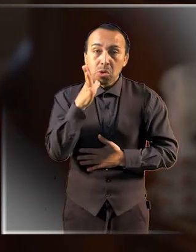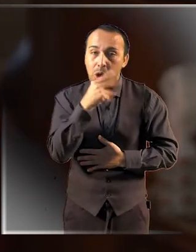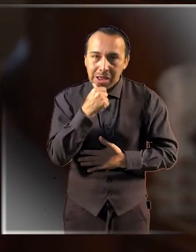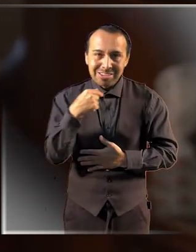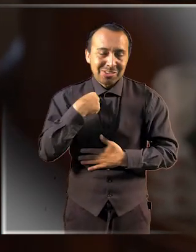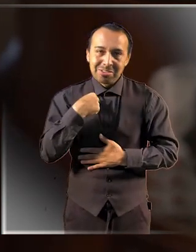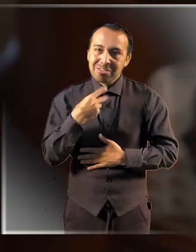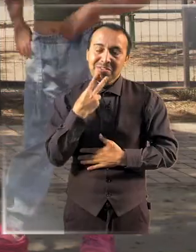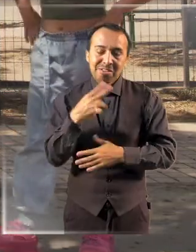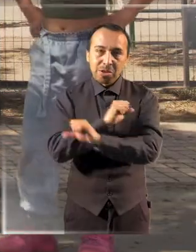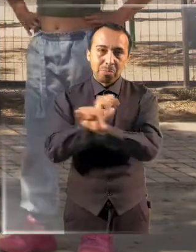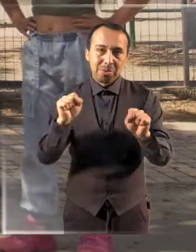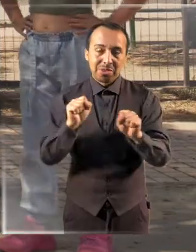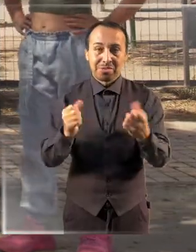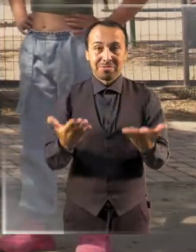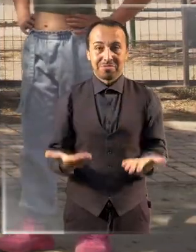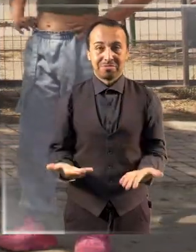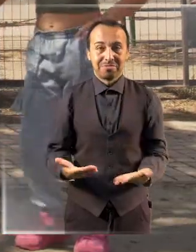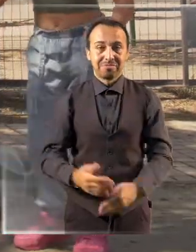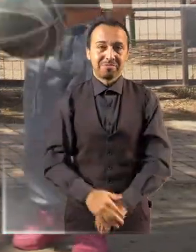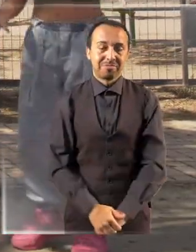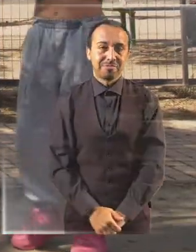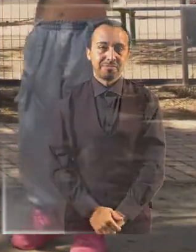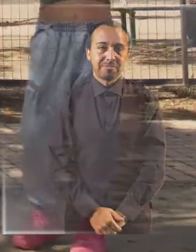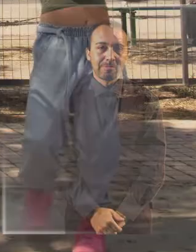no soy nada.